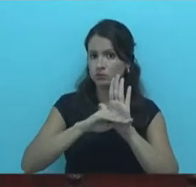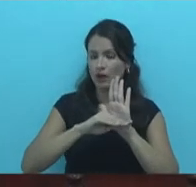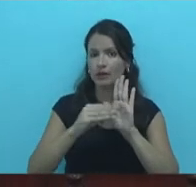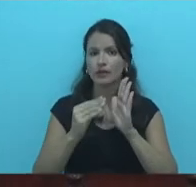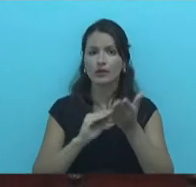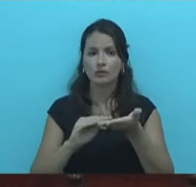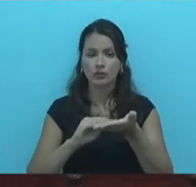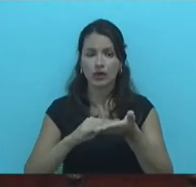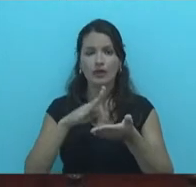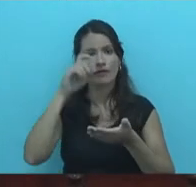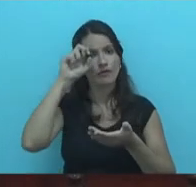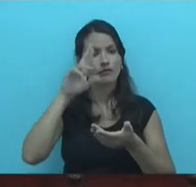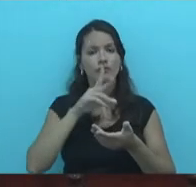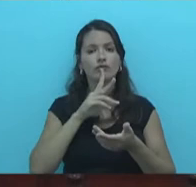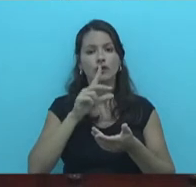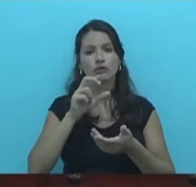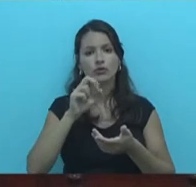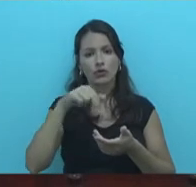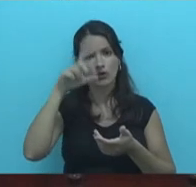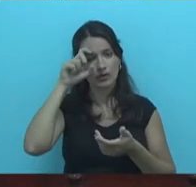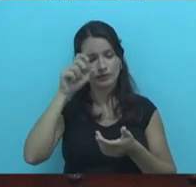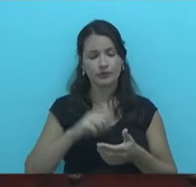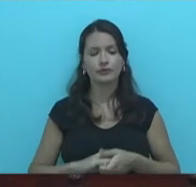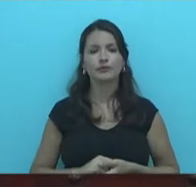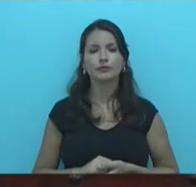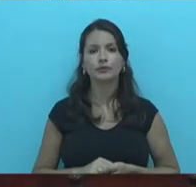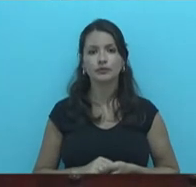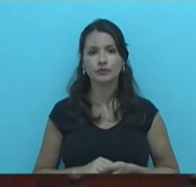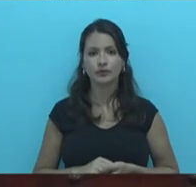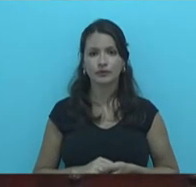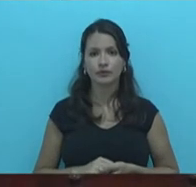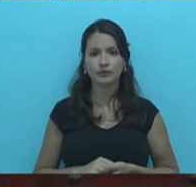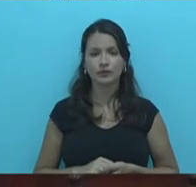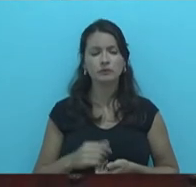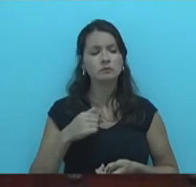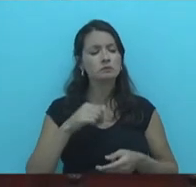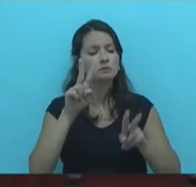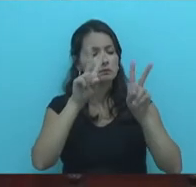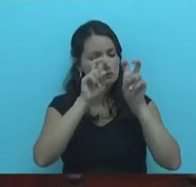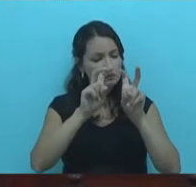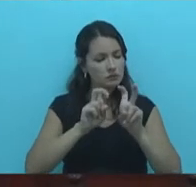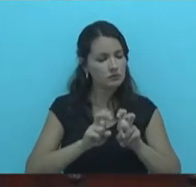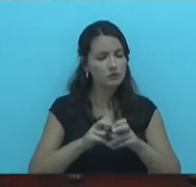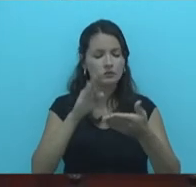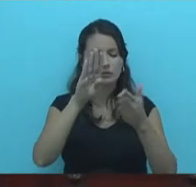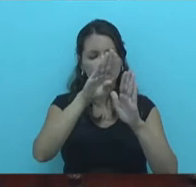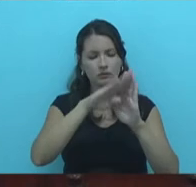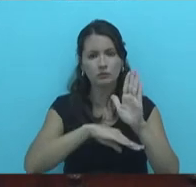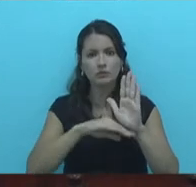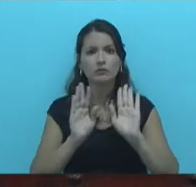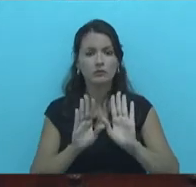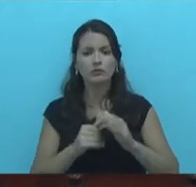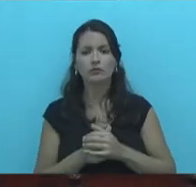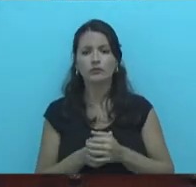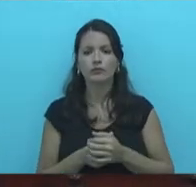fecha 14 de junio del 2015. Y, habiendo realizado el correspondiente estudio sobre los requisitos que debe reunir el mismo